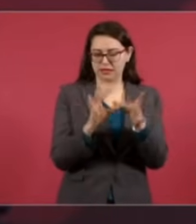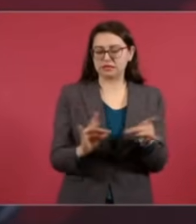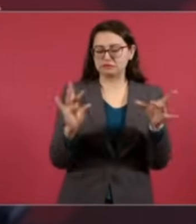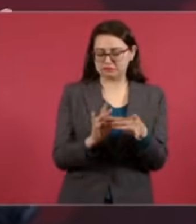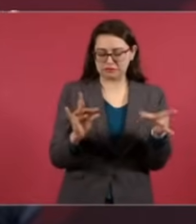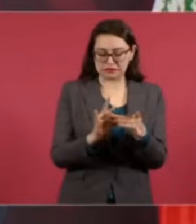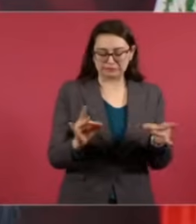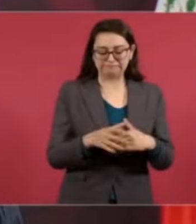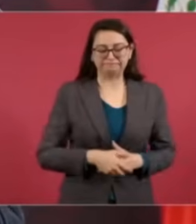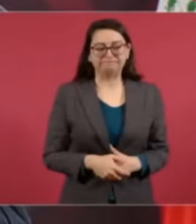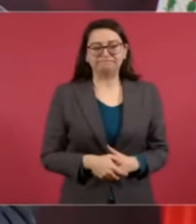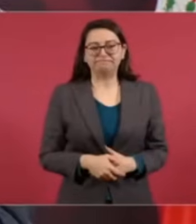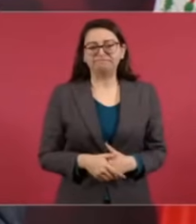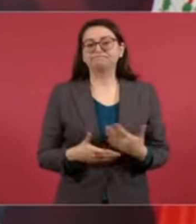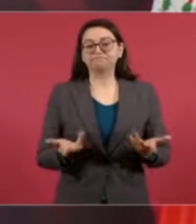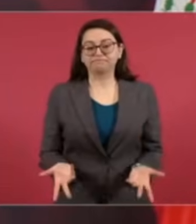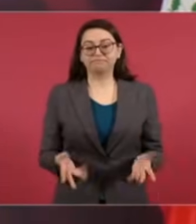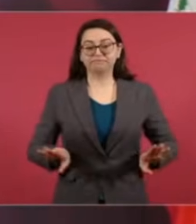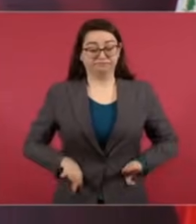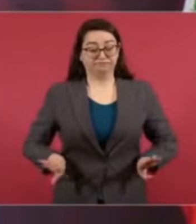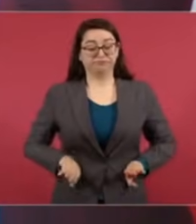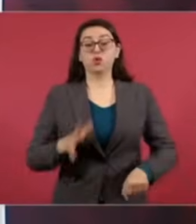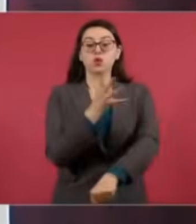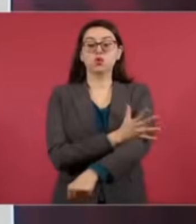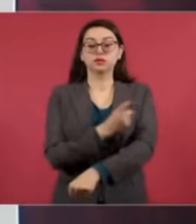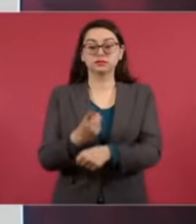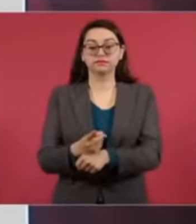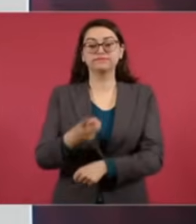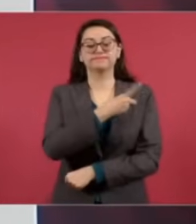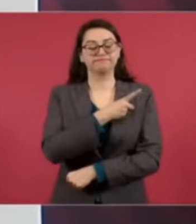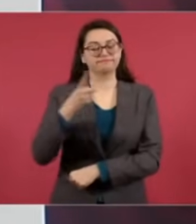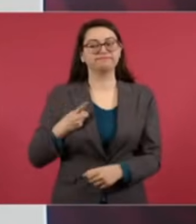la importancia de la honestidad.